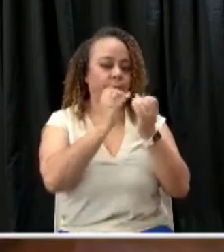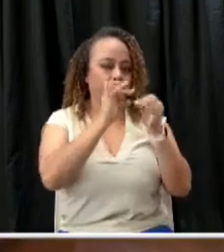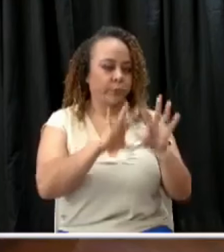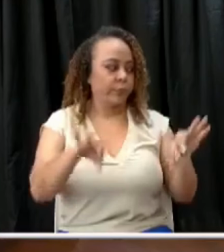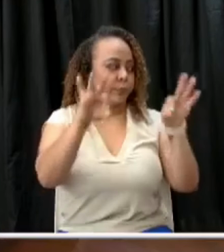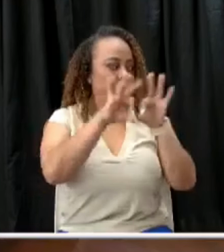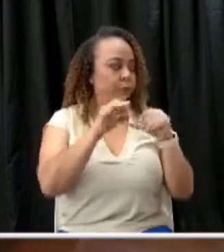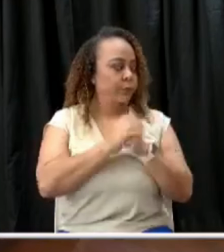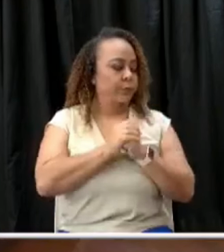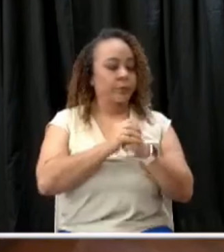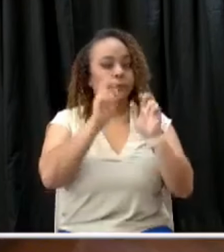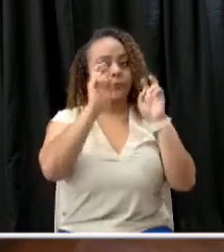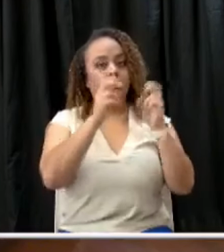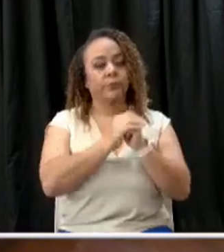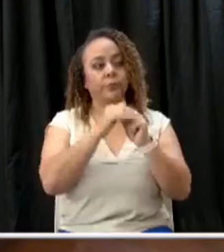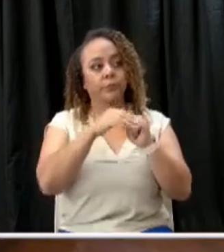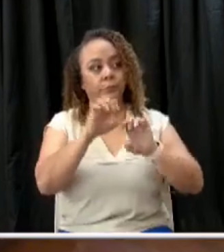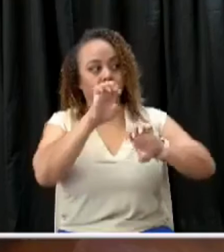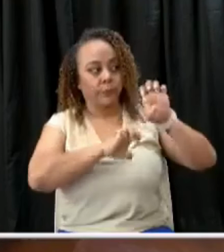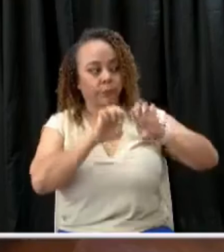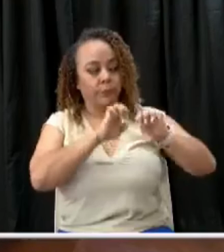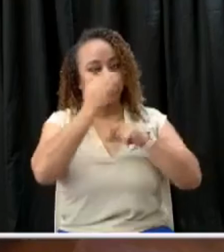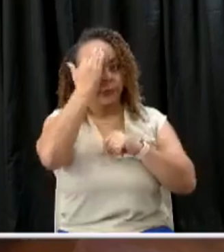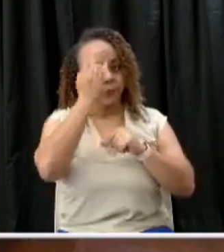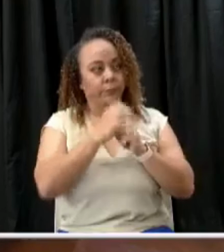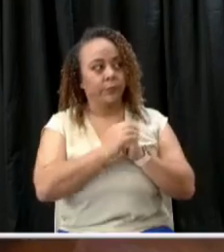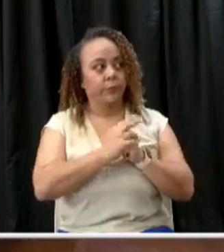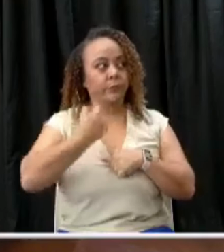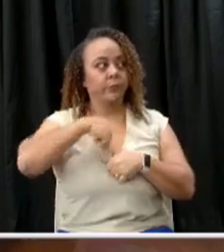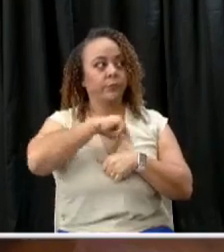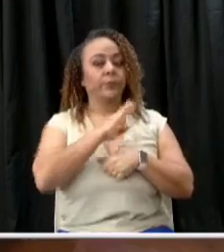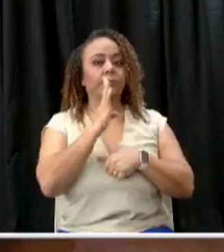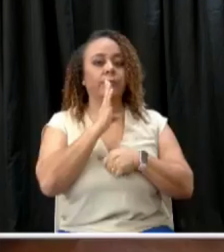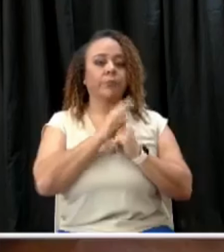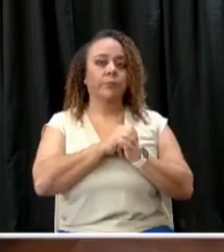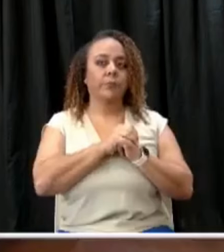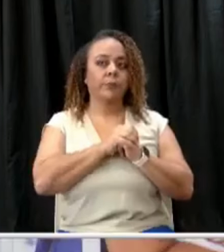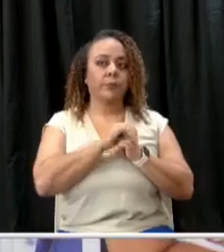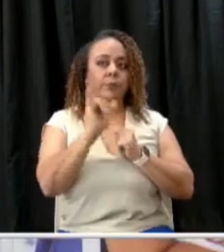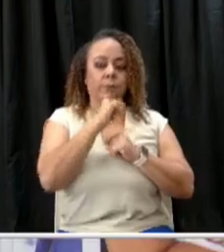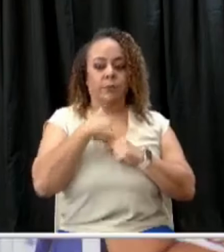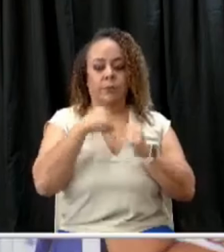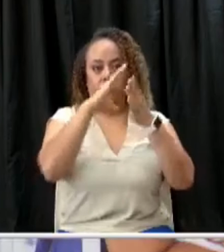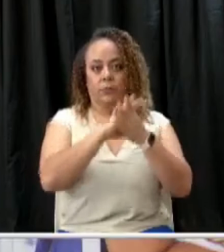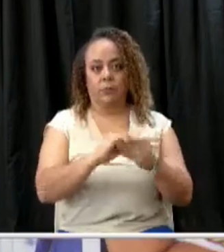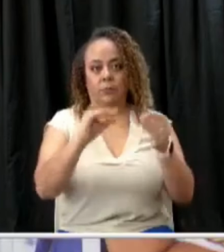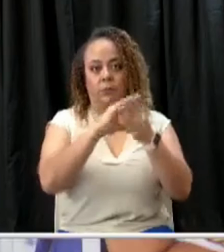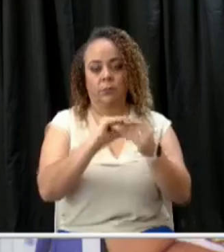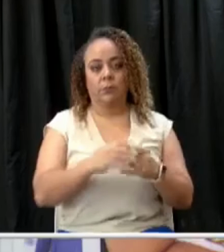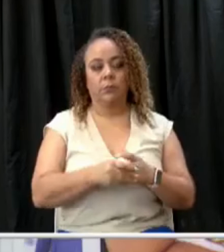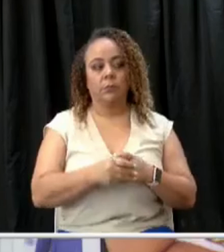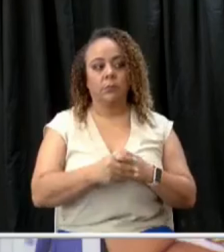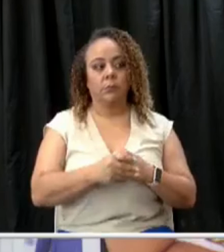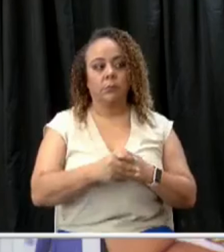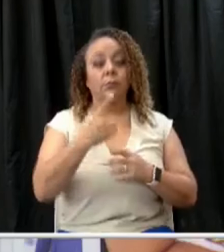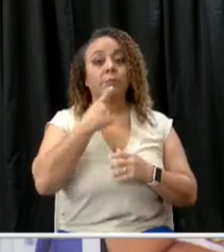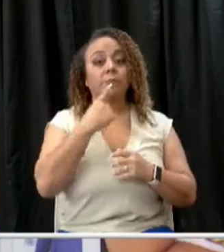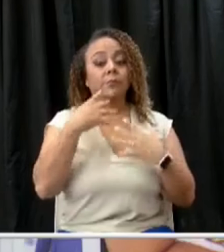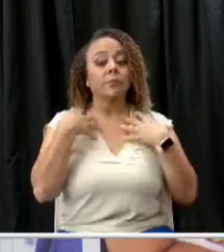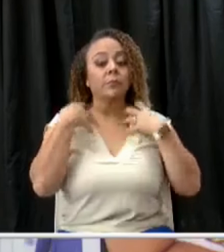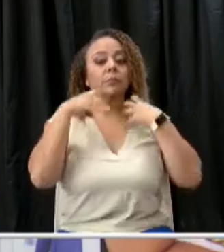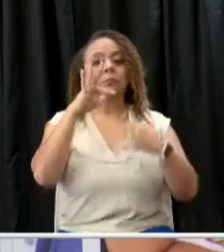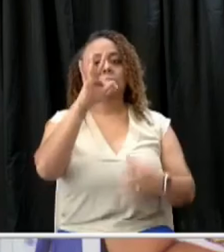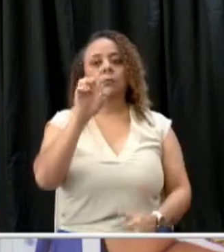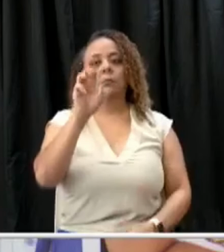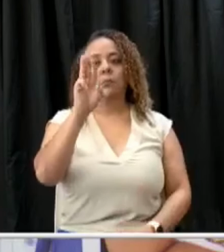importantísimo. Es importantísimo el tema de las mediciones, porque estamos hablando que, como les comentaba, si decimos que el estrés térmico es un